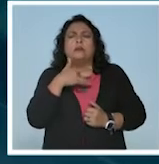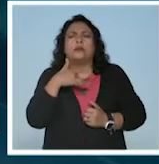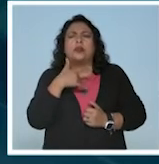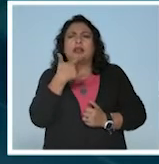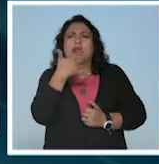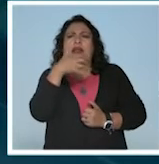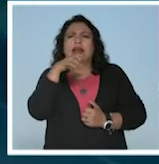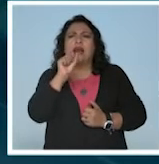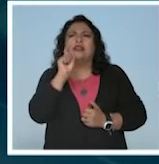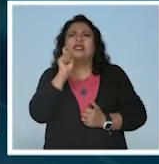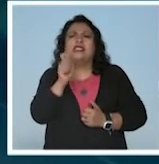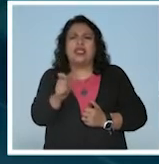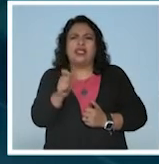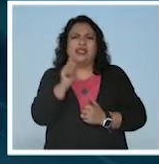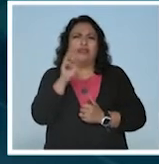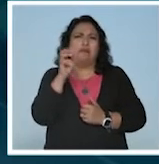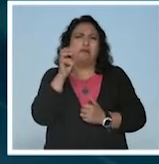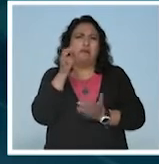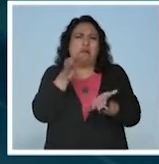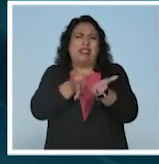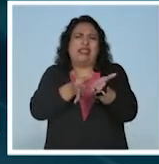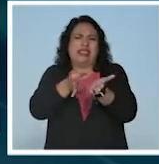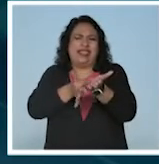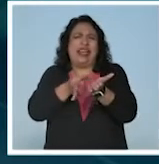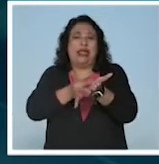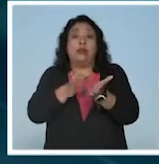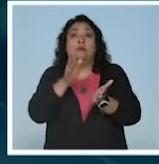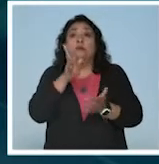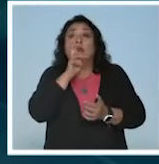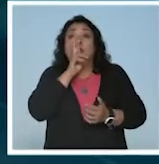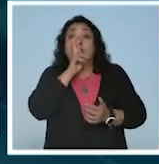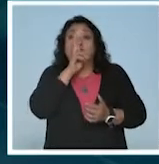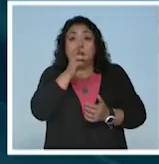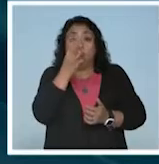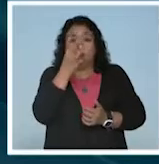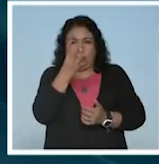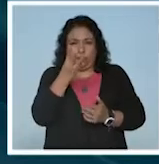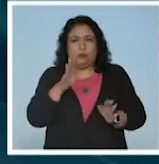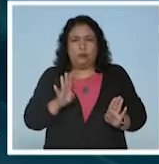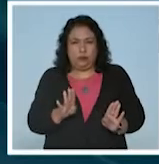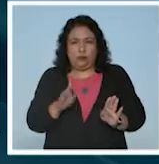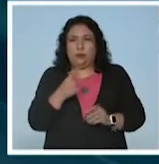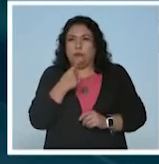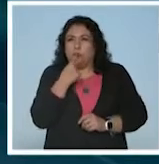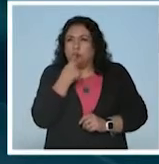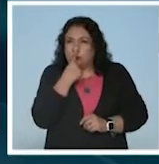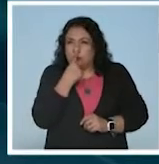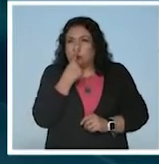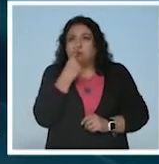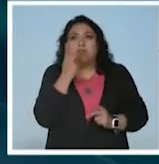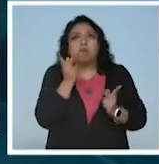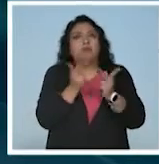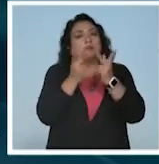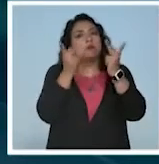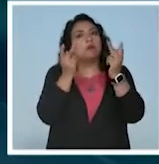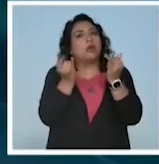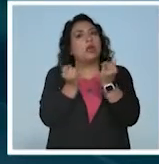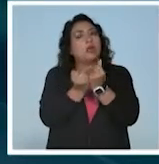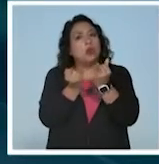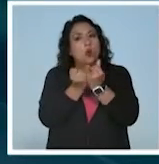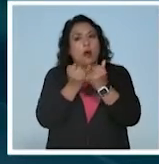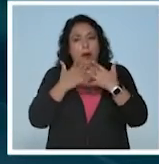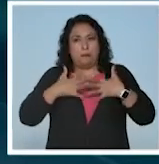gas basados en óxidos metálicos. Los resultados de los tres elementos olfateadores fueron iguales.